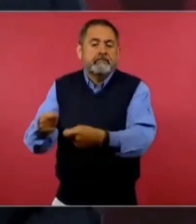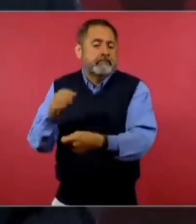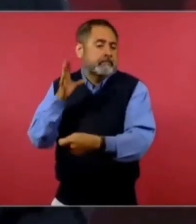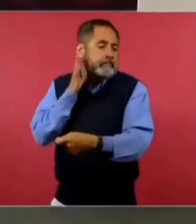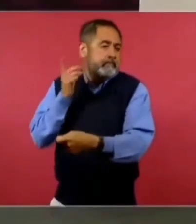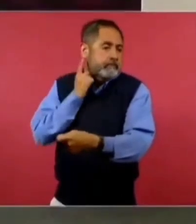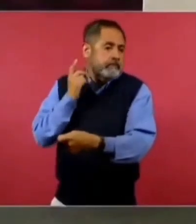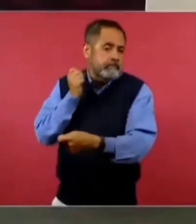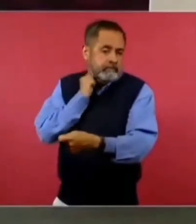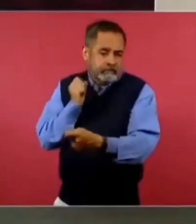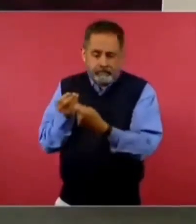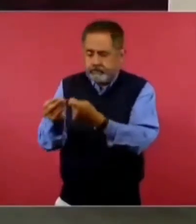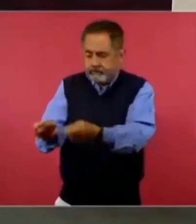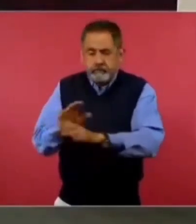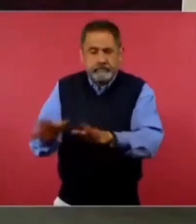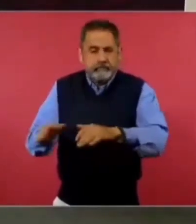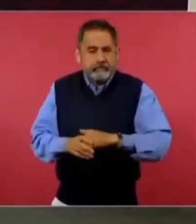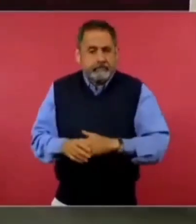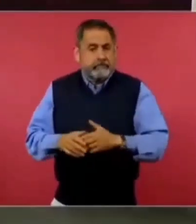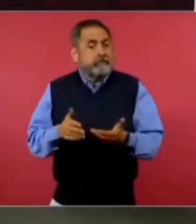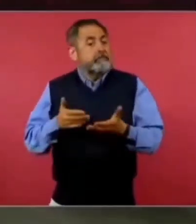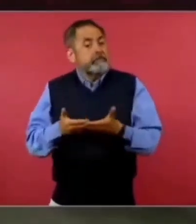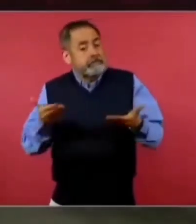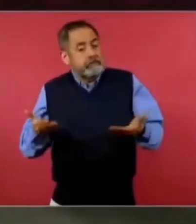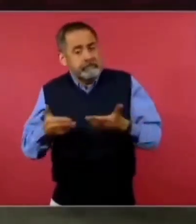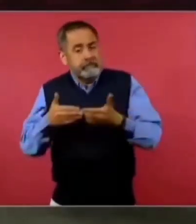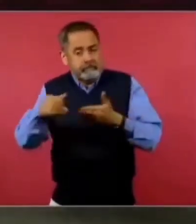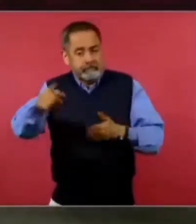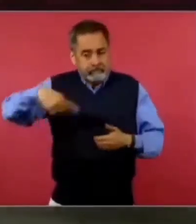Entonces, el Congreso